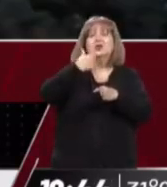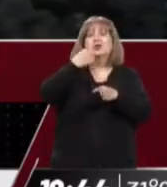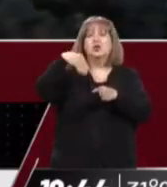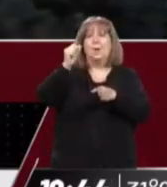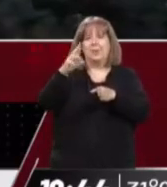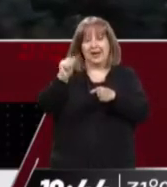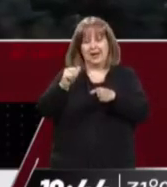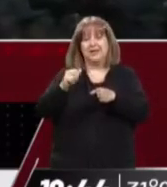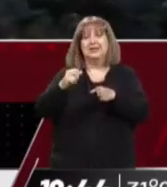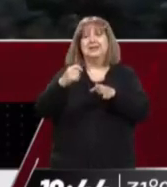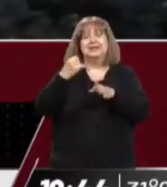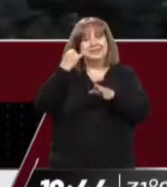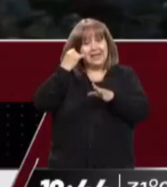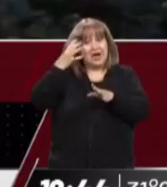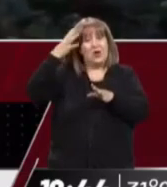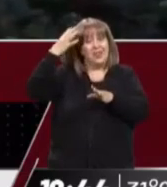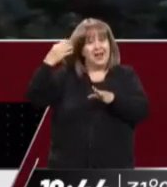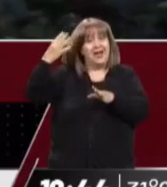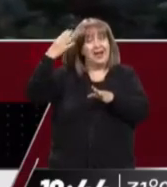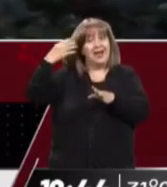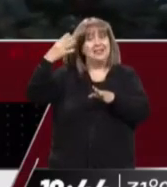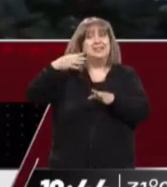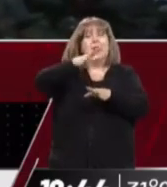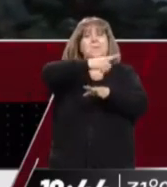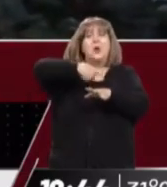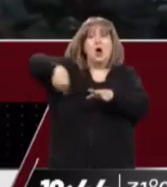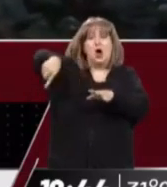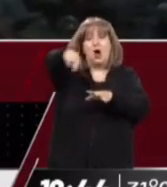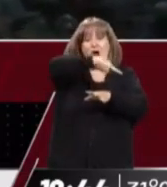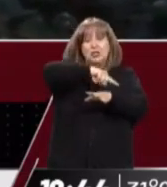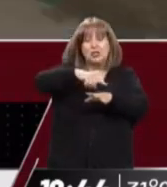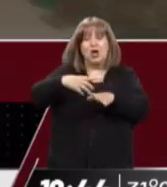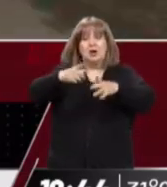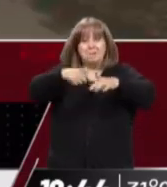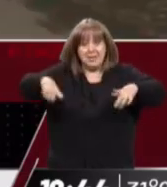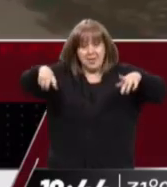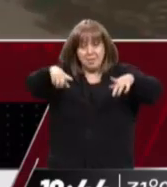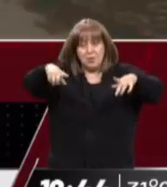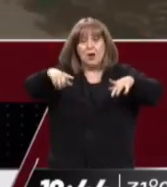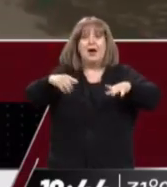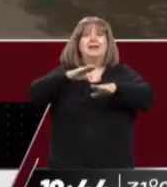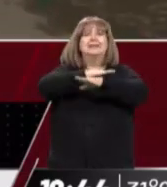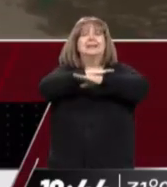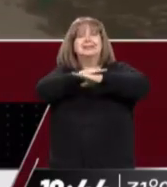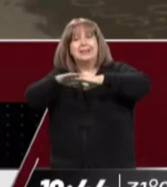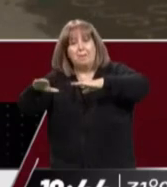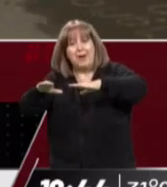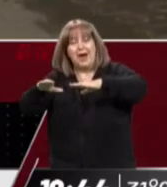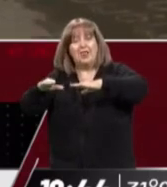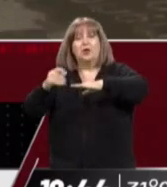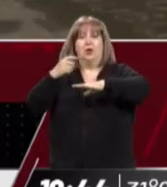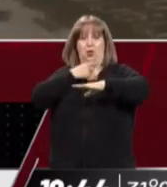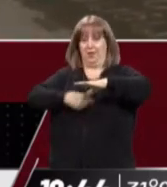campo papa Recuerden el Antiguo pozo que fue saneado tapado En el anterior gobierno justo enfrente y de la misma dimensión